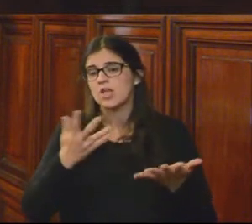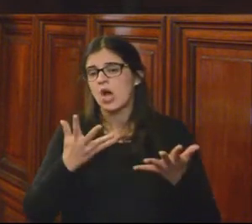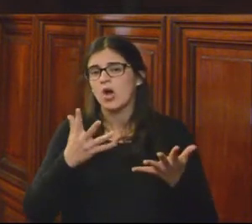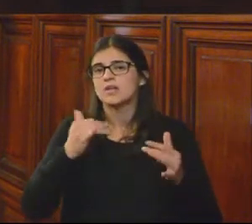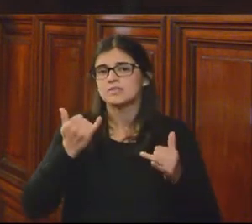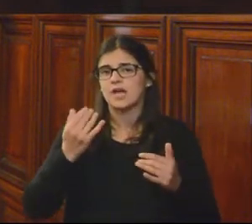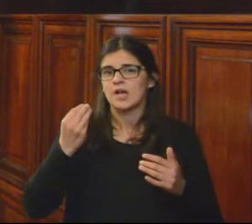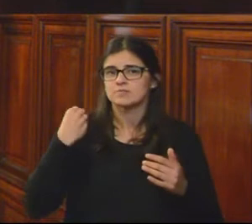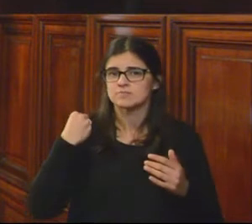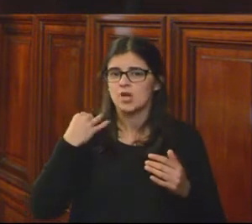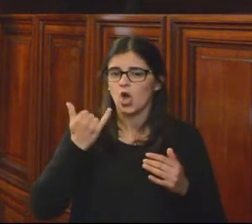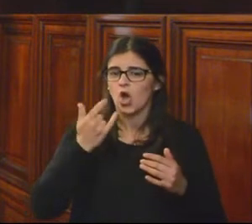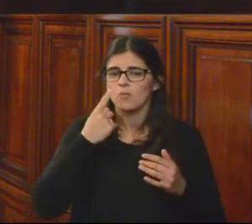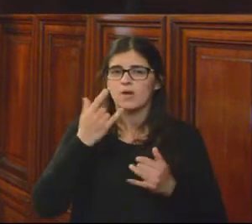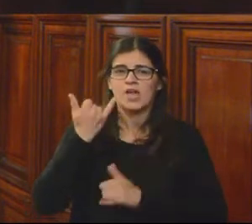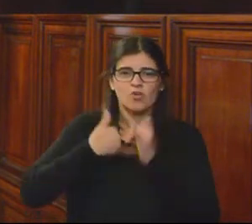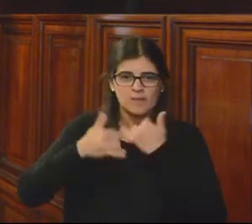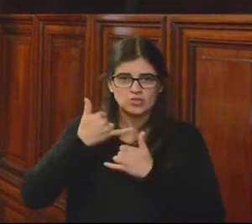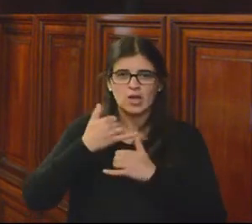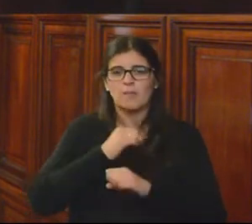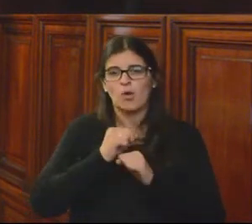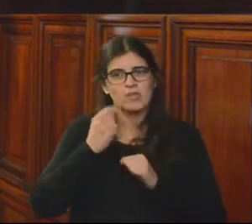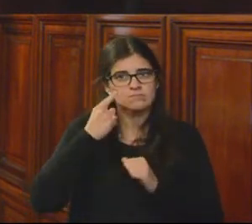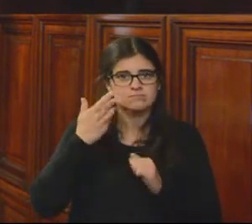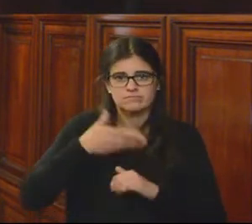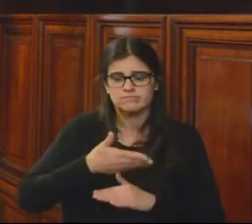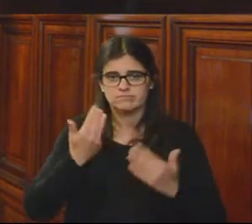presunción con suficiente información que le permitía valorar esto.